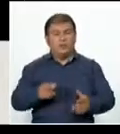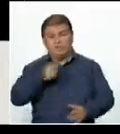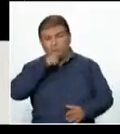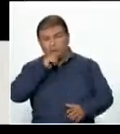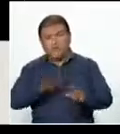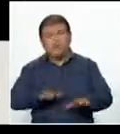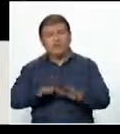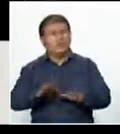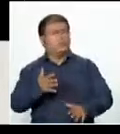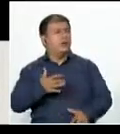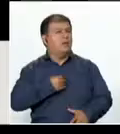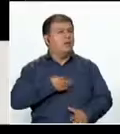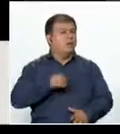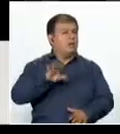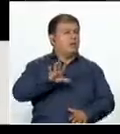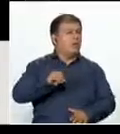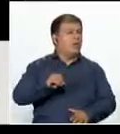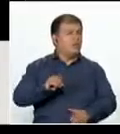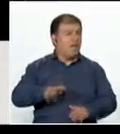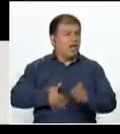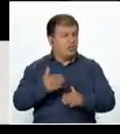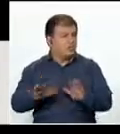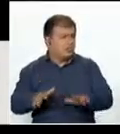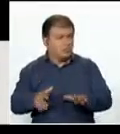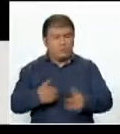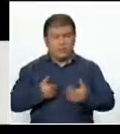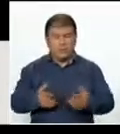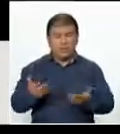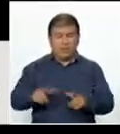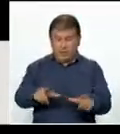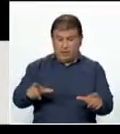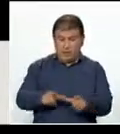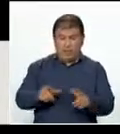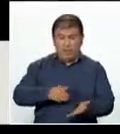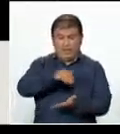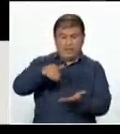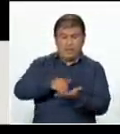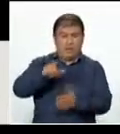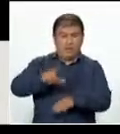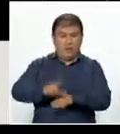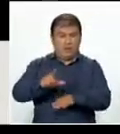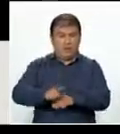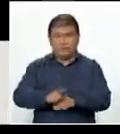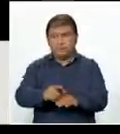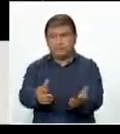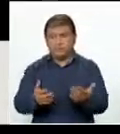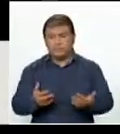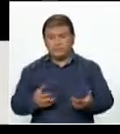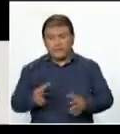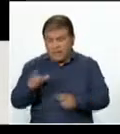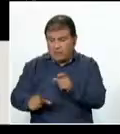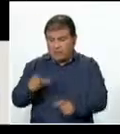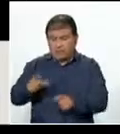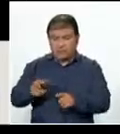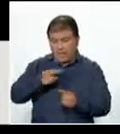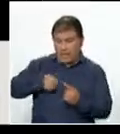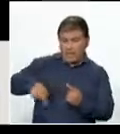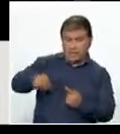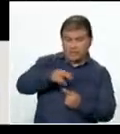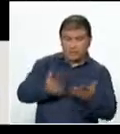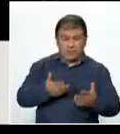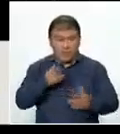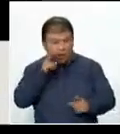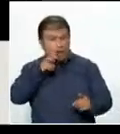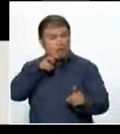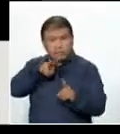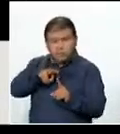de aproximadamente más de 50 años probablemente que ha estado en este lugar en el centro de Lima. Ahora, sobre las personas en el alrededor, ¿alguien quizás